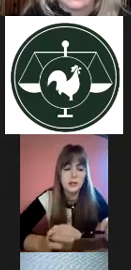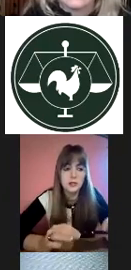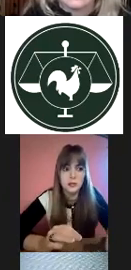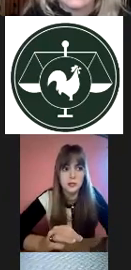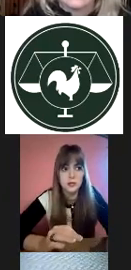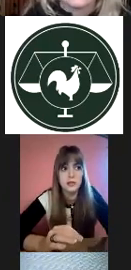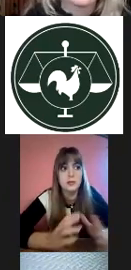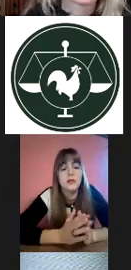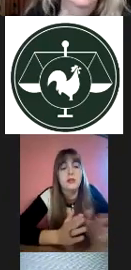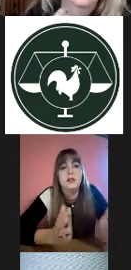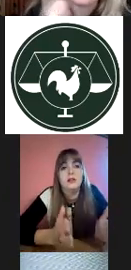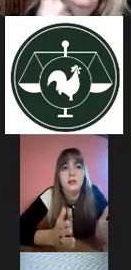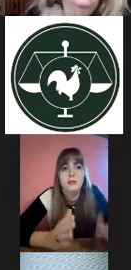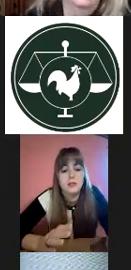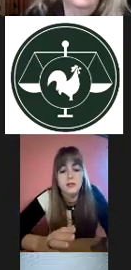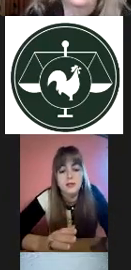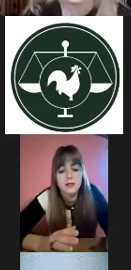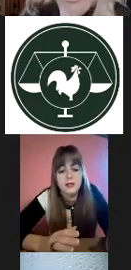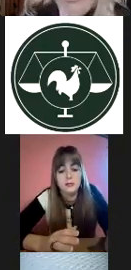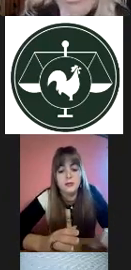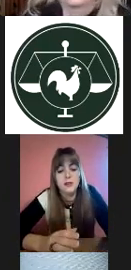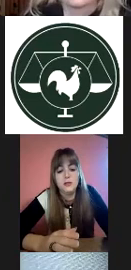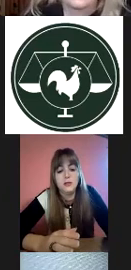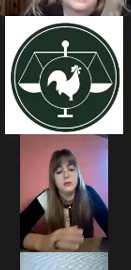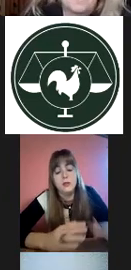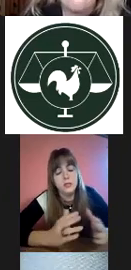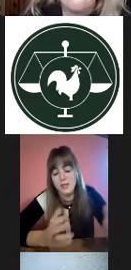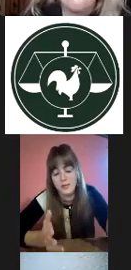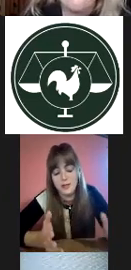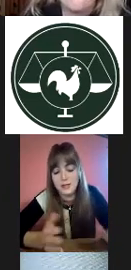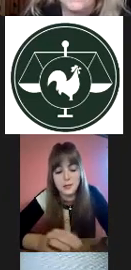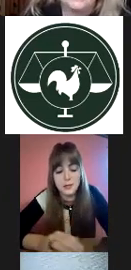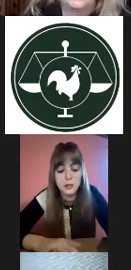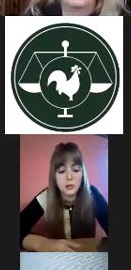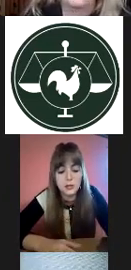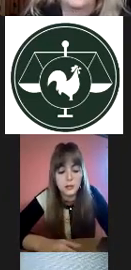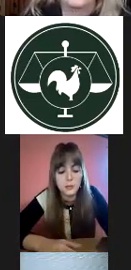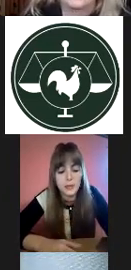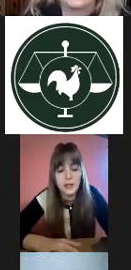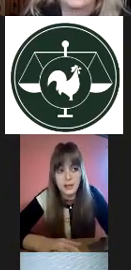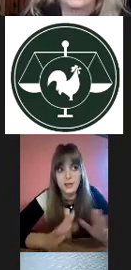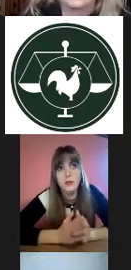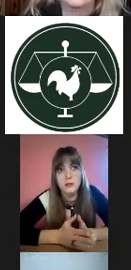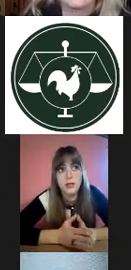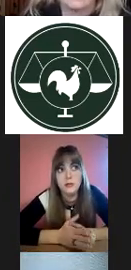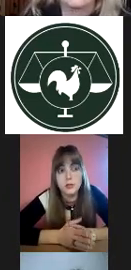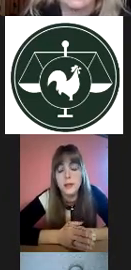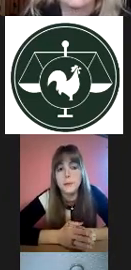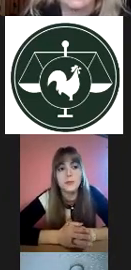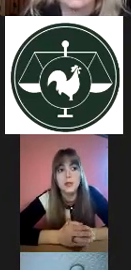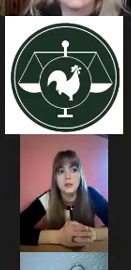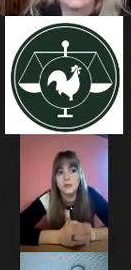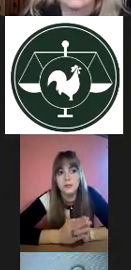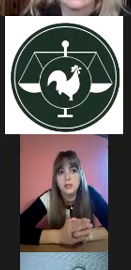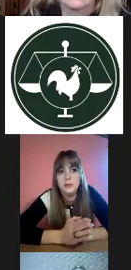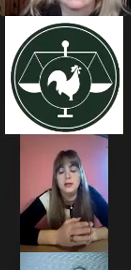cuarentena, que los centros de zoonosis, que tendrían que haber sido su trabajo, como siempre, básicamente, no lo hicieron. Y bueno, esto se ve,